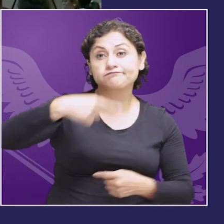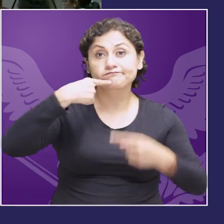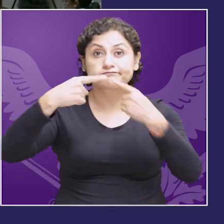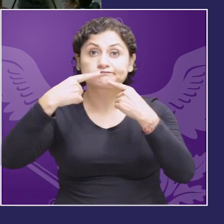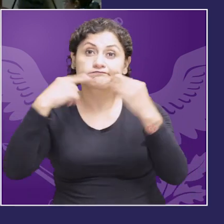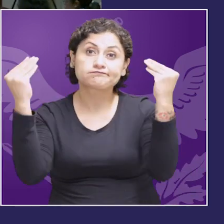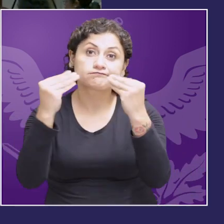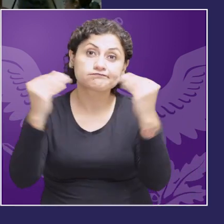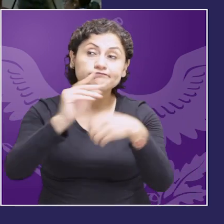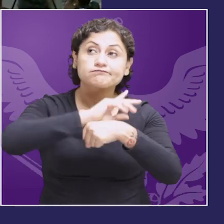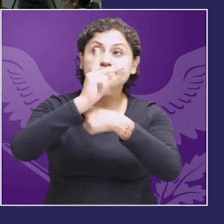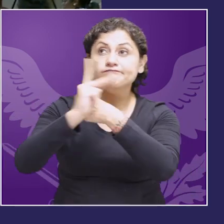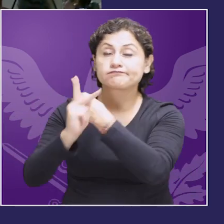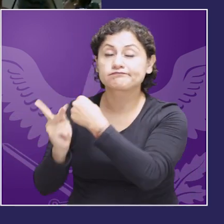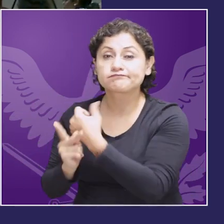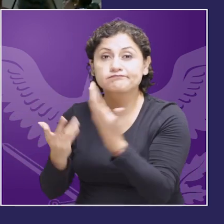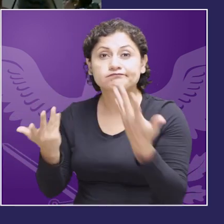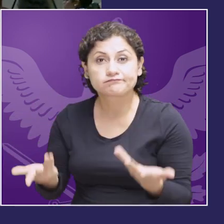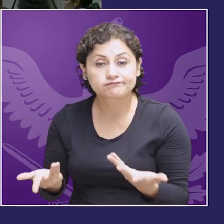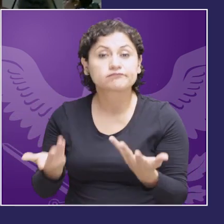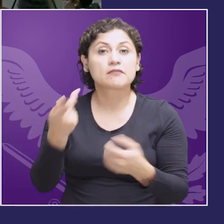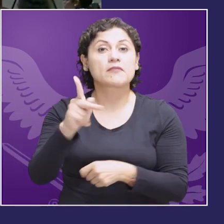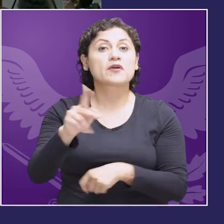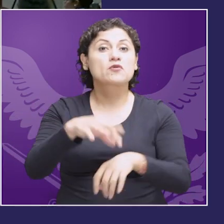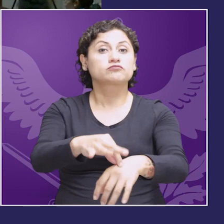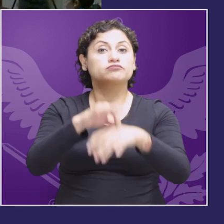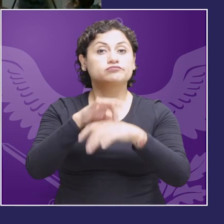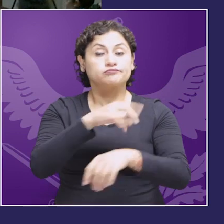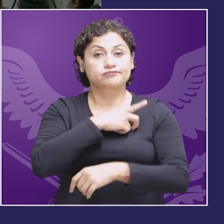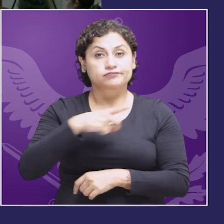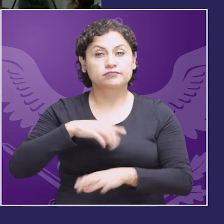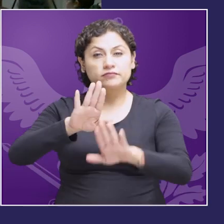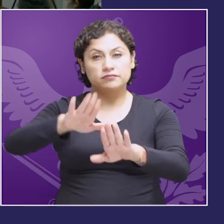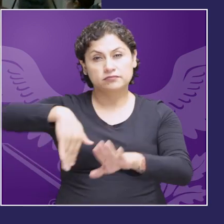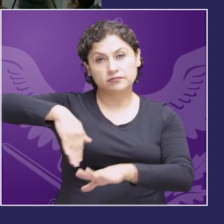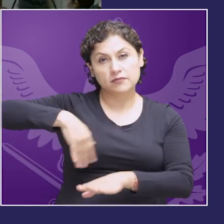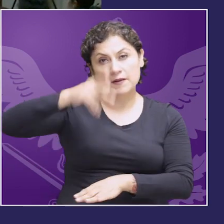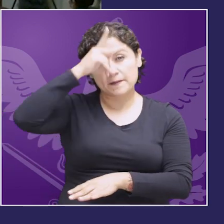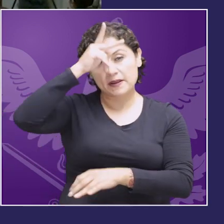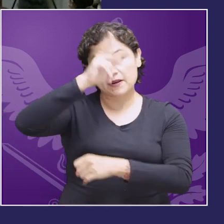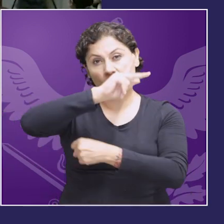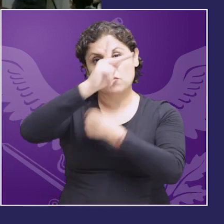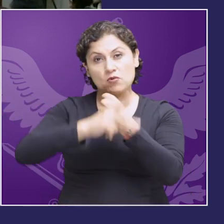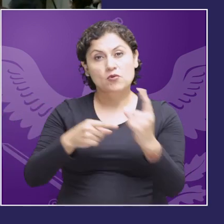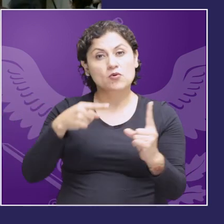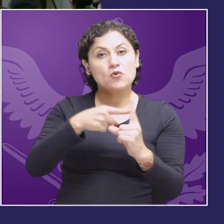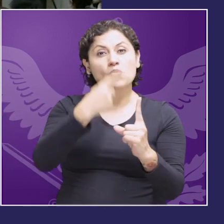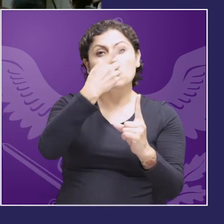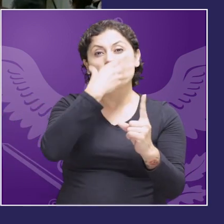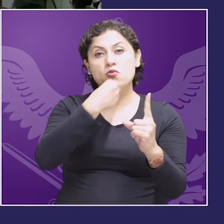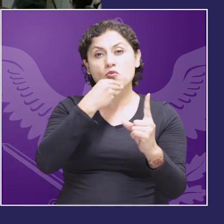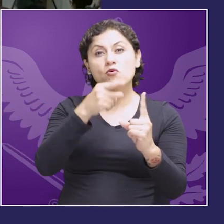género. Este es un ejemplo que debe dar de alguna manera cuenta de un debate pendiente en nuestros